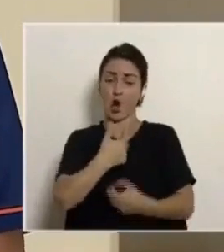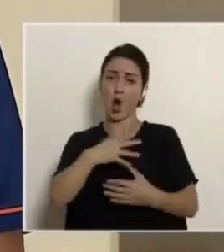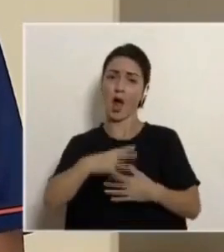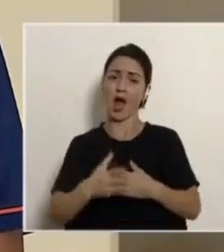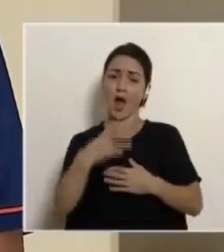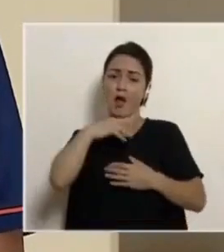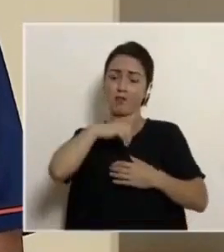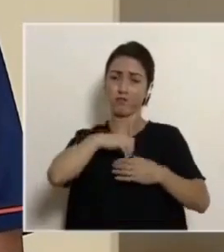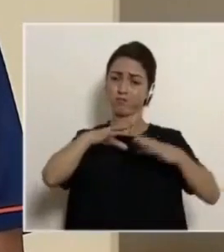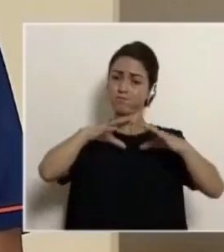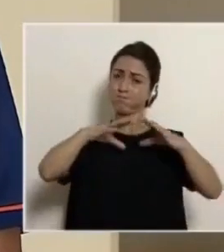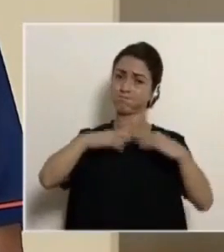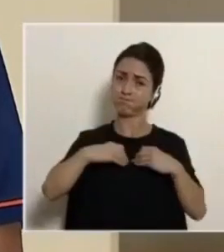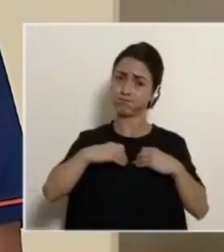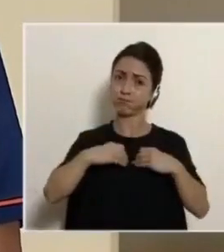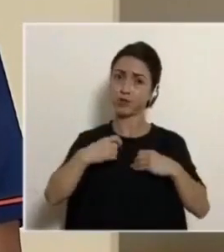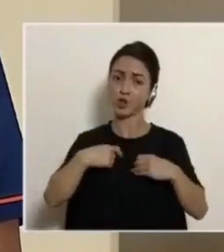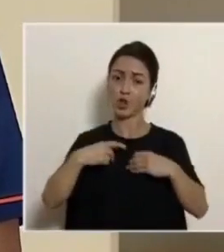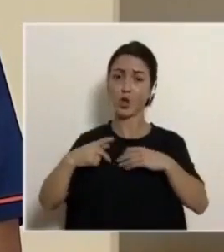asumir como habitante de este país,